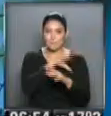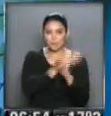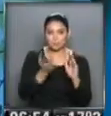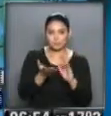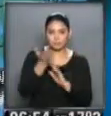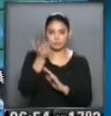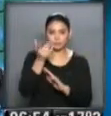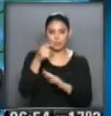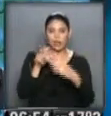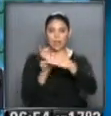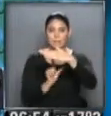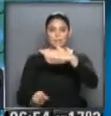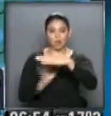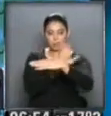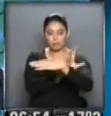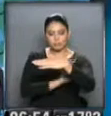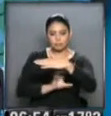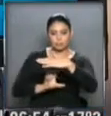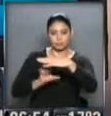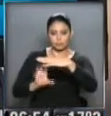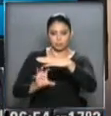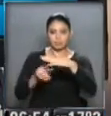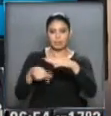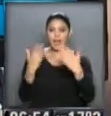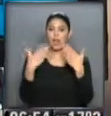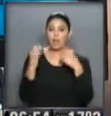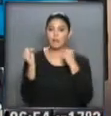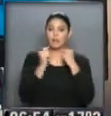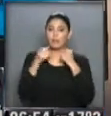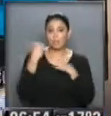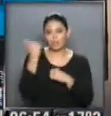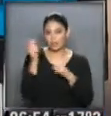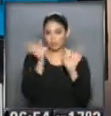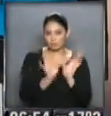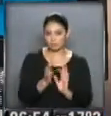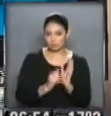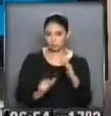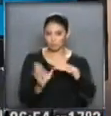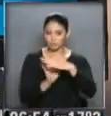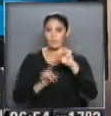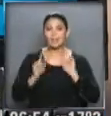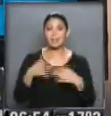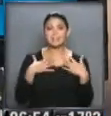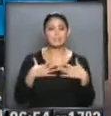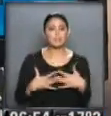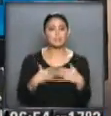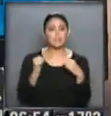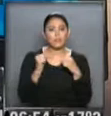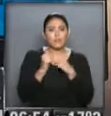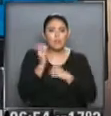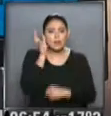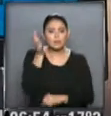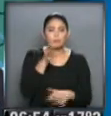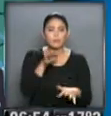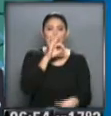a la región patagónica, está asociado a una masa de aire muy frío que ya está provocando algunas nevadas en el sur patagónico y sensación térmica muy baja, del